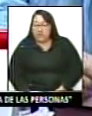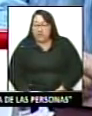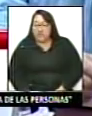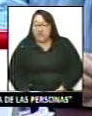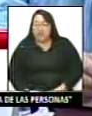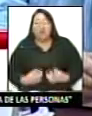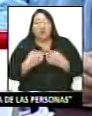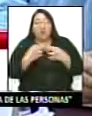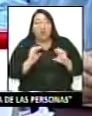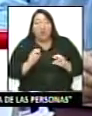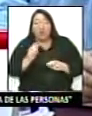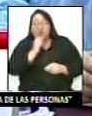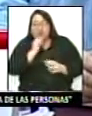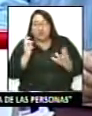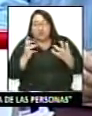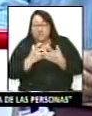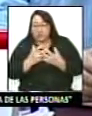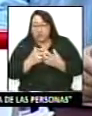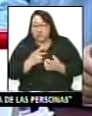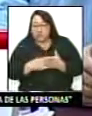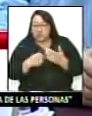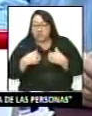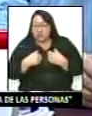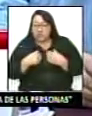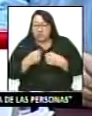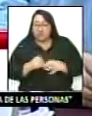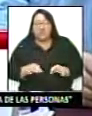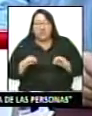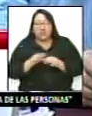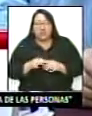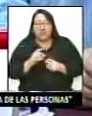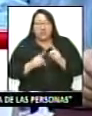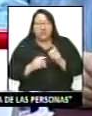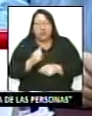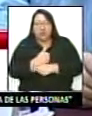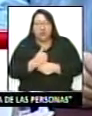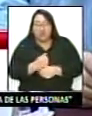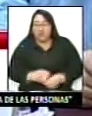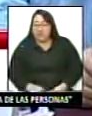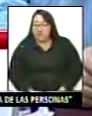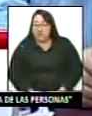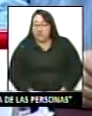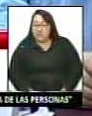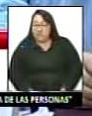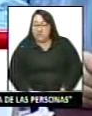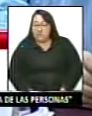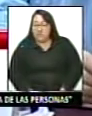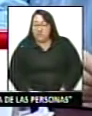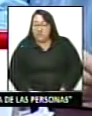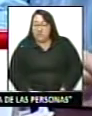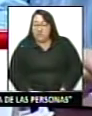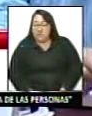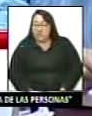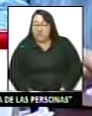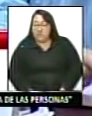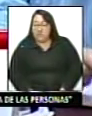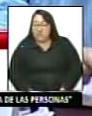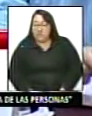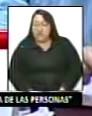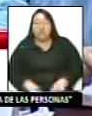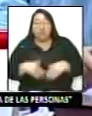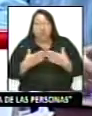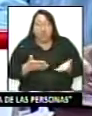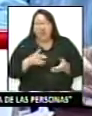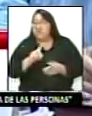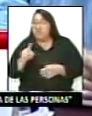sector privado, que tengan estas comisiones además alguien que asesore en temas de lo posible y lo que no es posible en